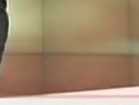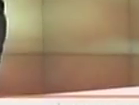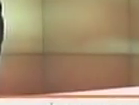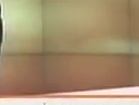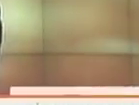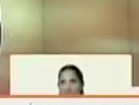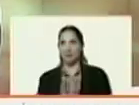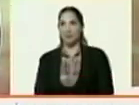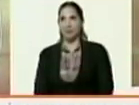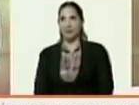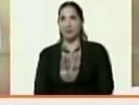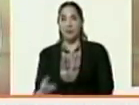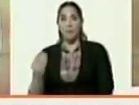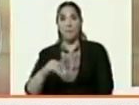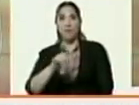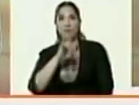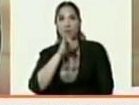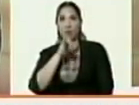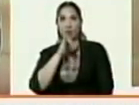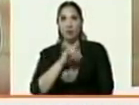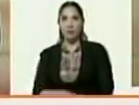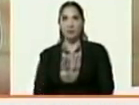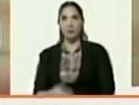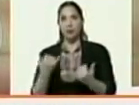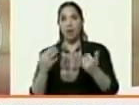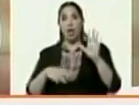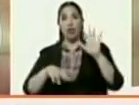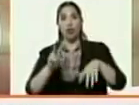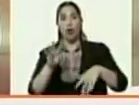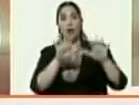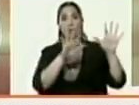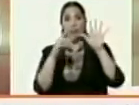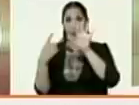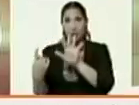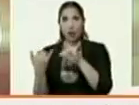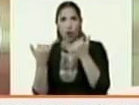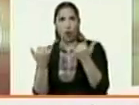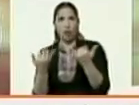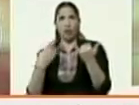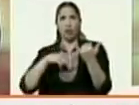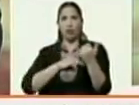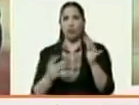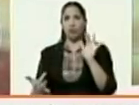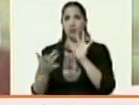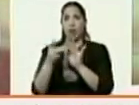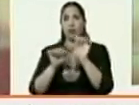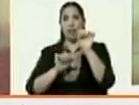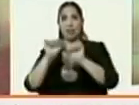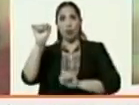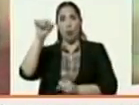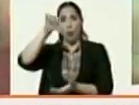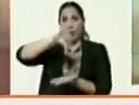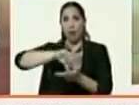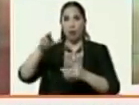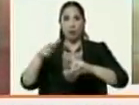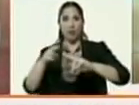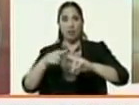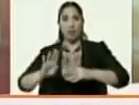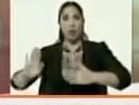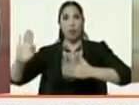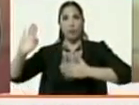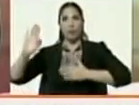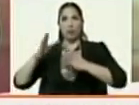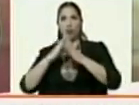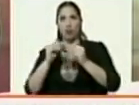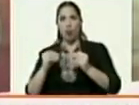Estamos de vuelta con más de la emisión meridiana de la noticia. A esta hora, 12:16, en vivo y directo, nos vamos a San Cristóbal, capital del estado Táchira, juramentación de